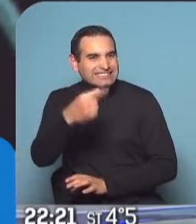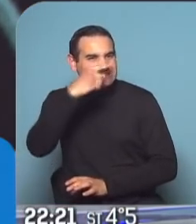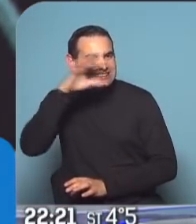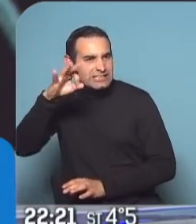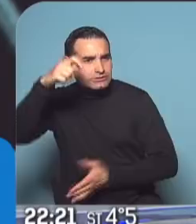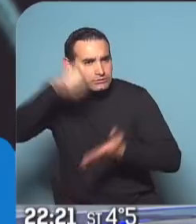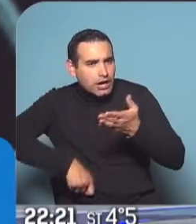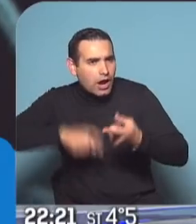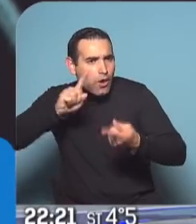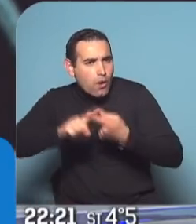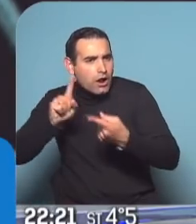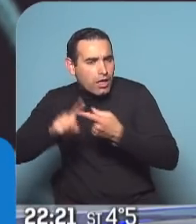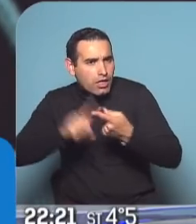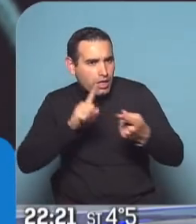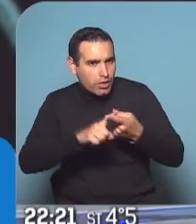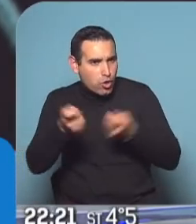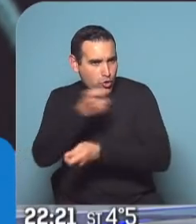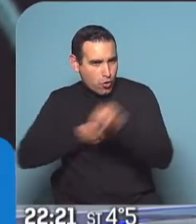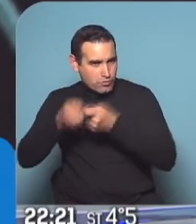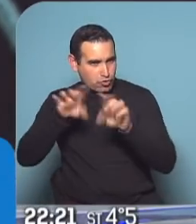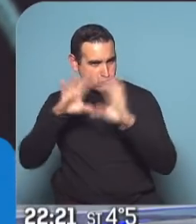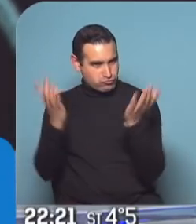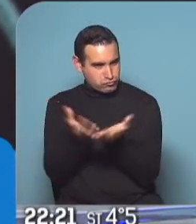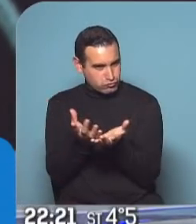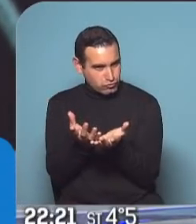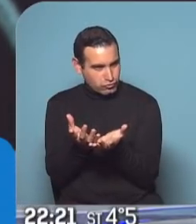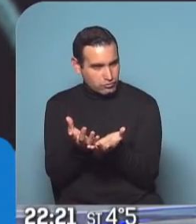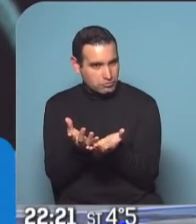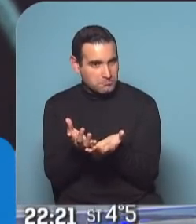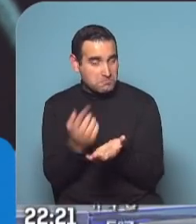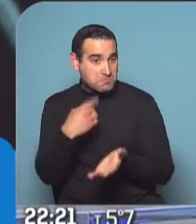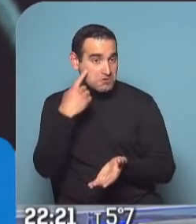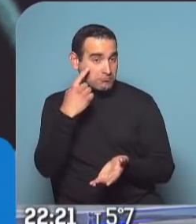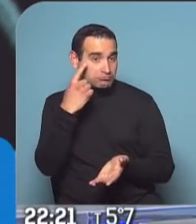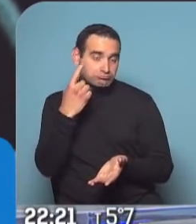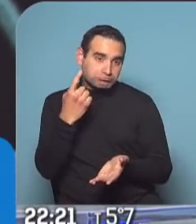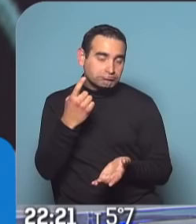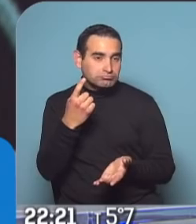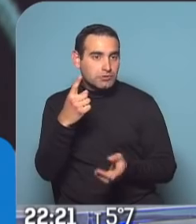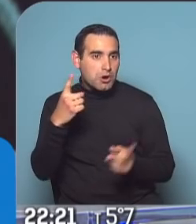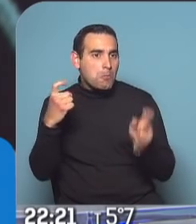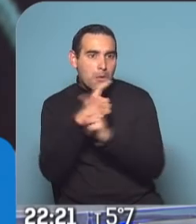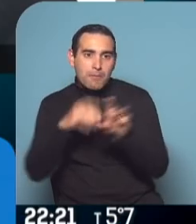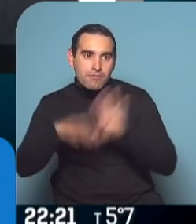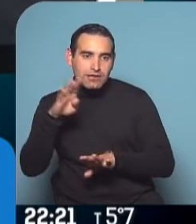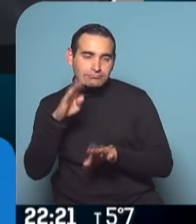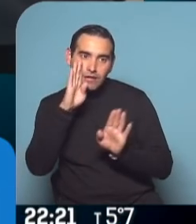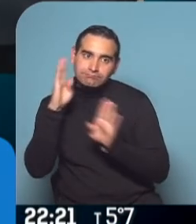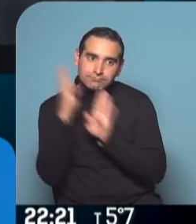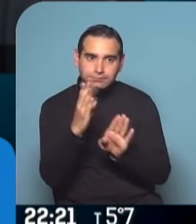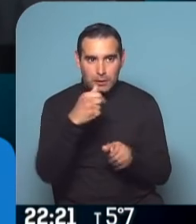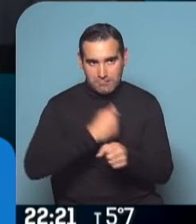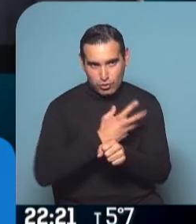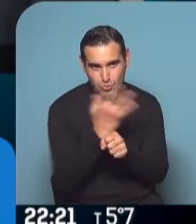acuerdos comerciales con el mundo, con lo cual quizás la atención mayor está en el Mercosur, que es una